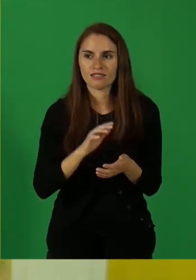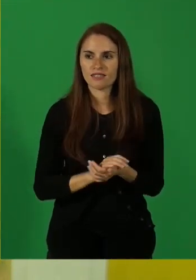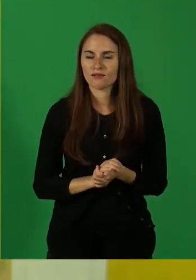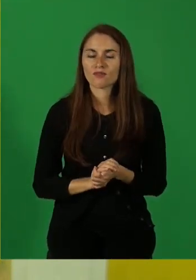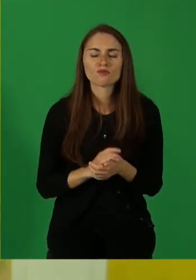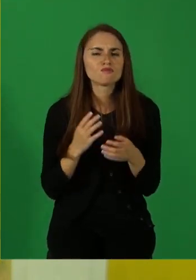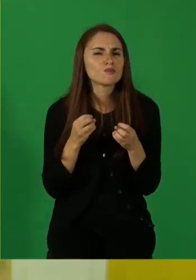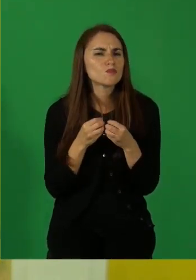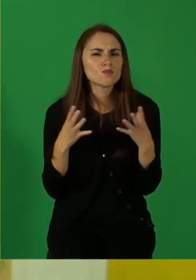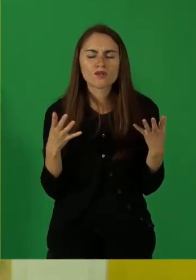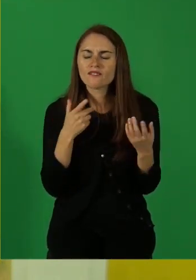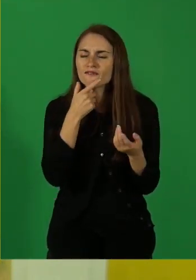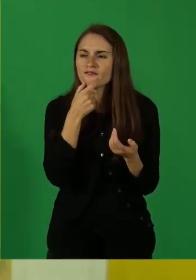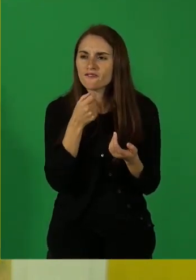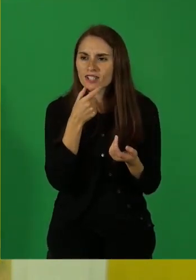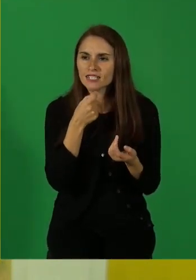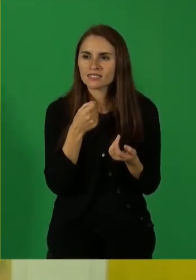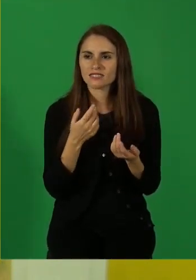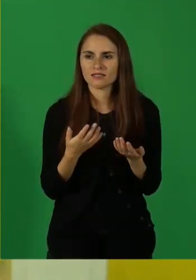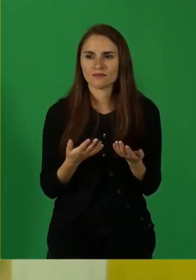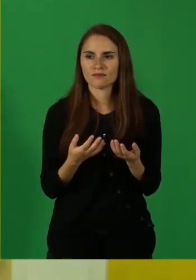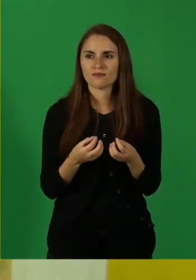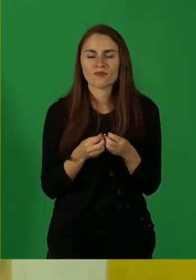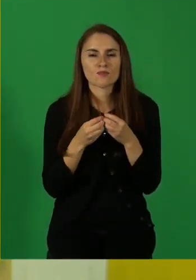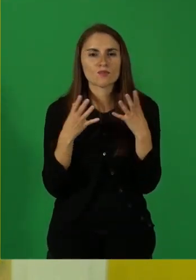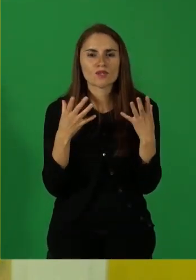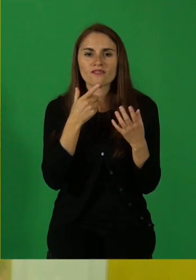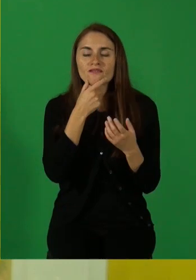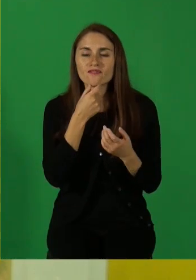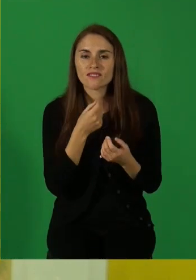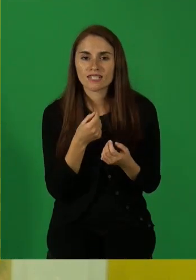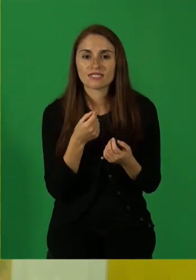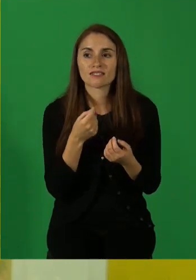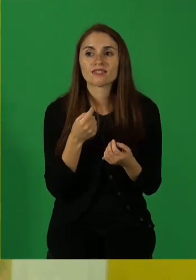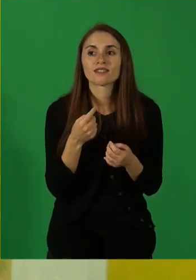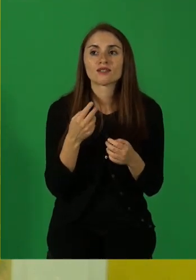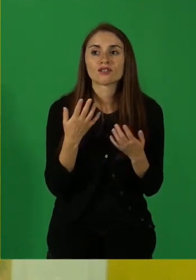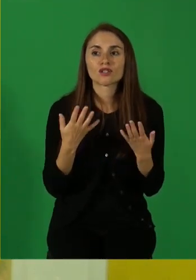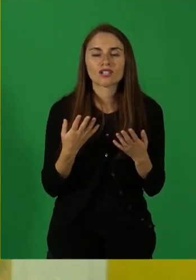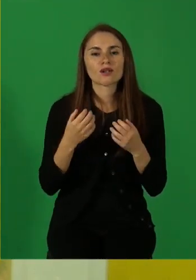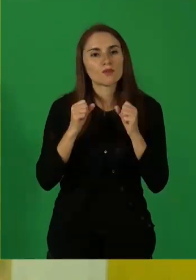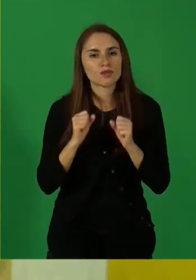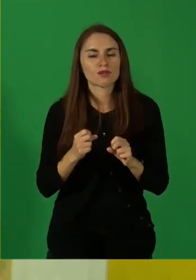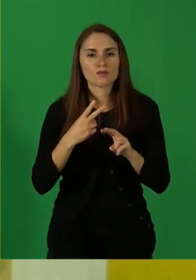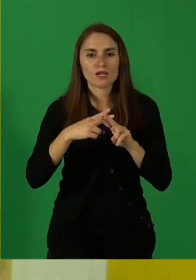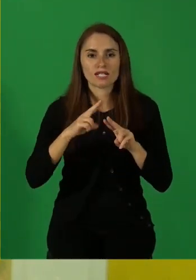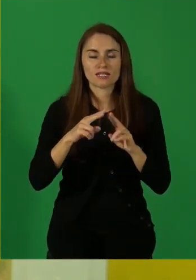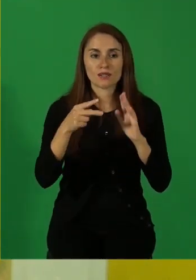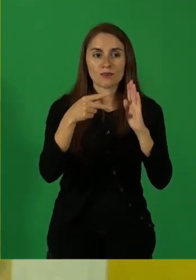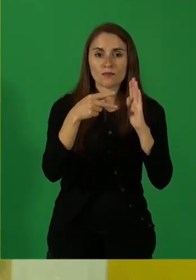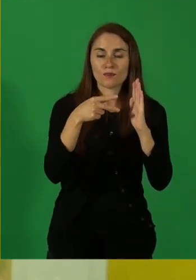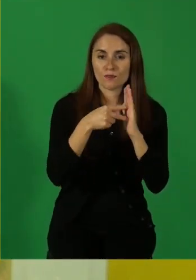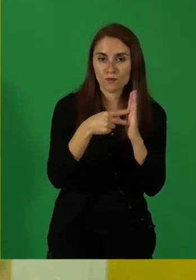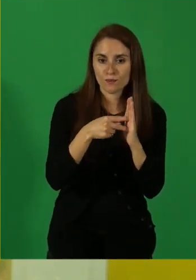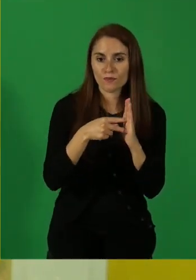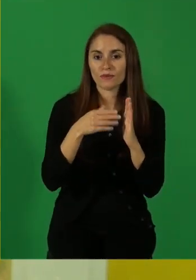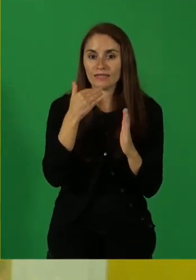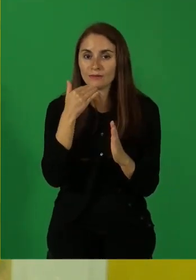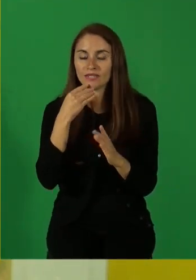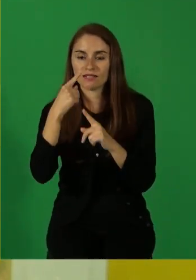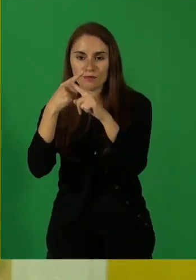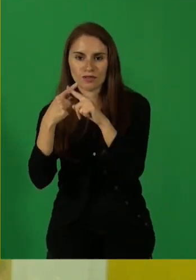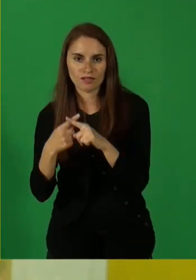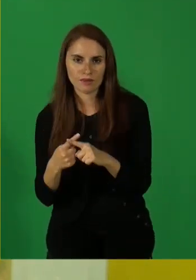súper simple. ¿Te das cuenta? Muy fácil lo que corresponde a multiplicación y división. Y tú dirás,